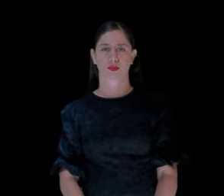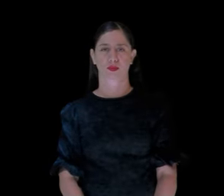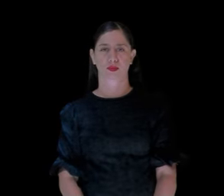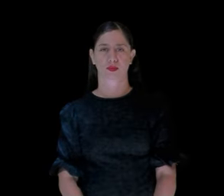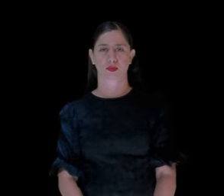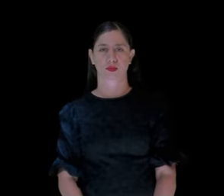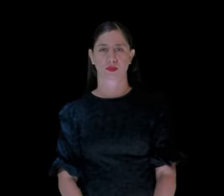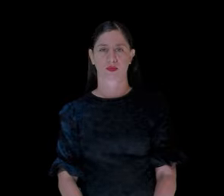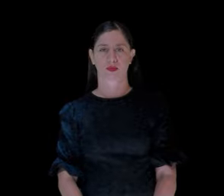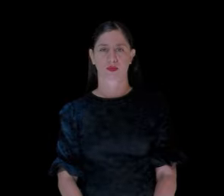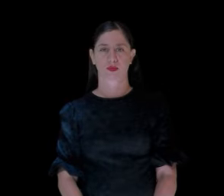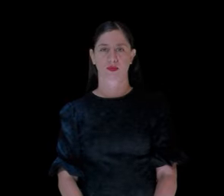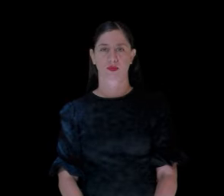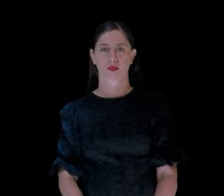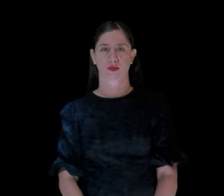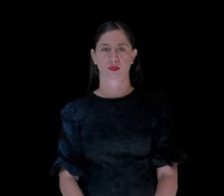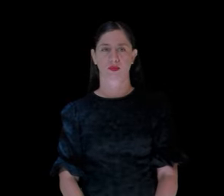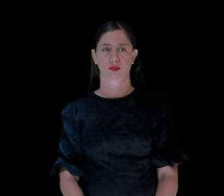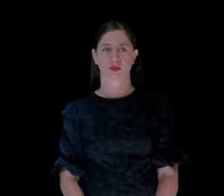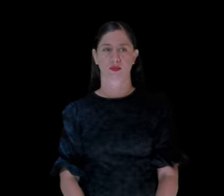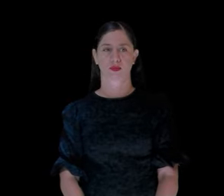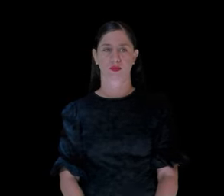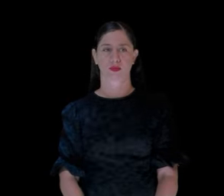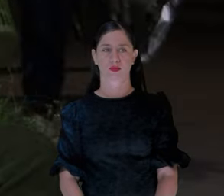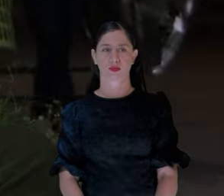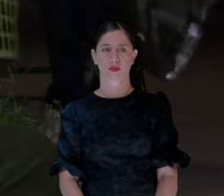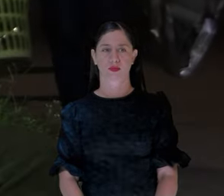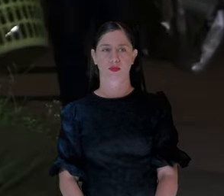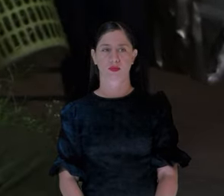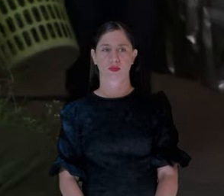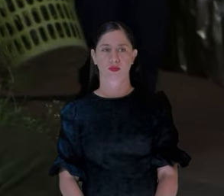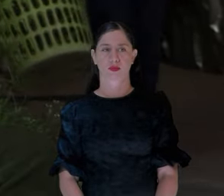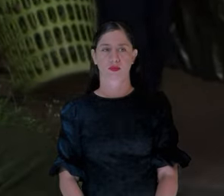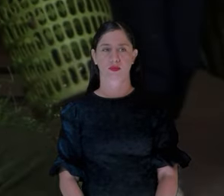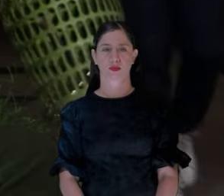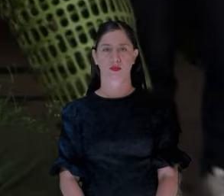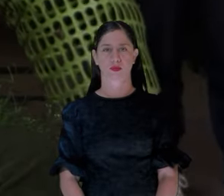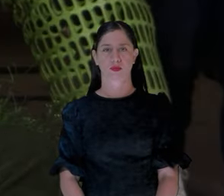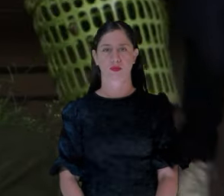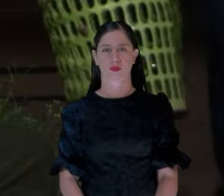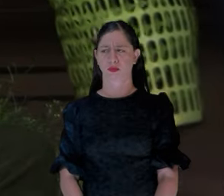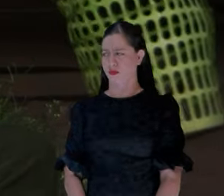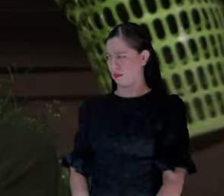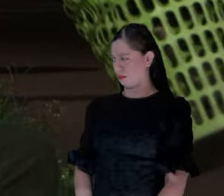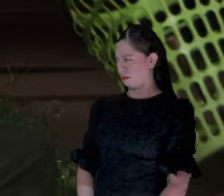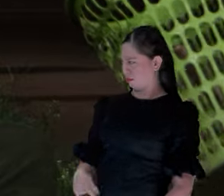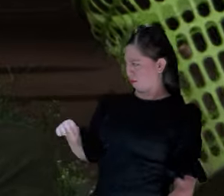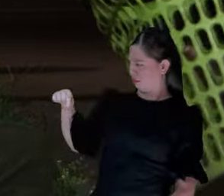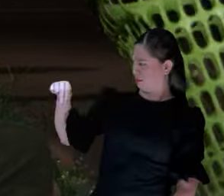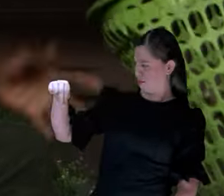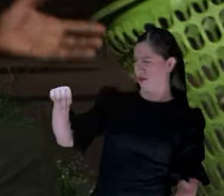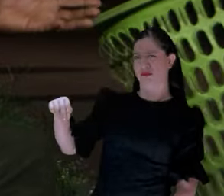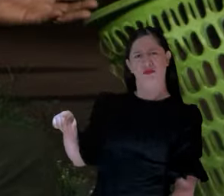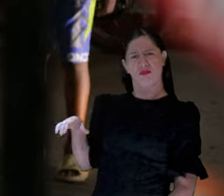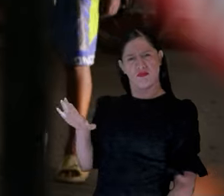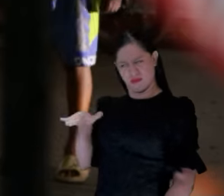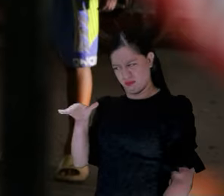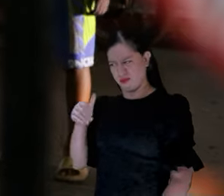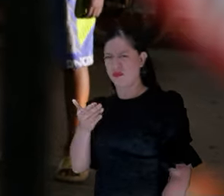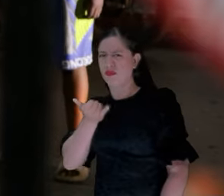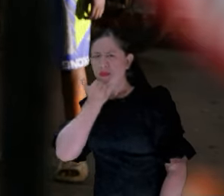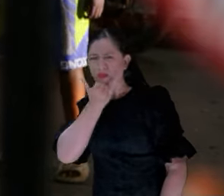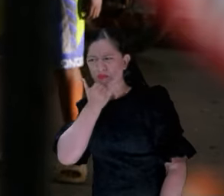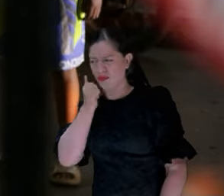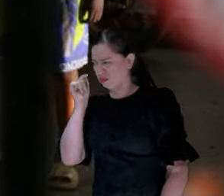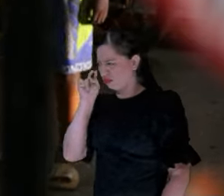Mano arriba, gente que creyó que esto sí se lograba con la bendición de Dios. Mano arriba. Ey, Maquial, ¿qué es lo que